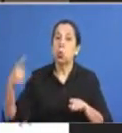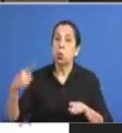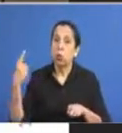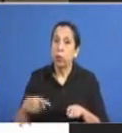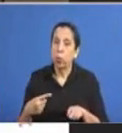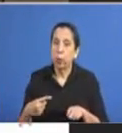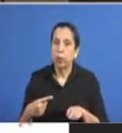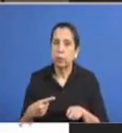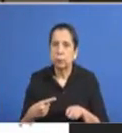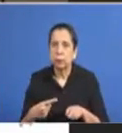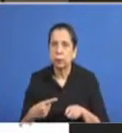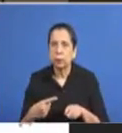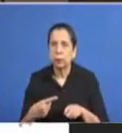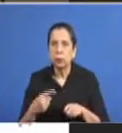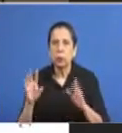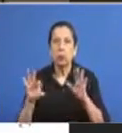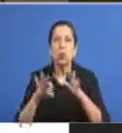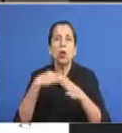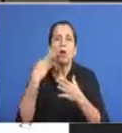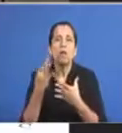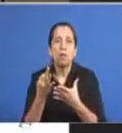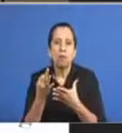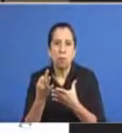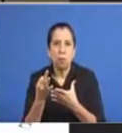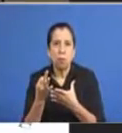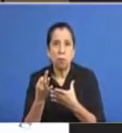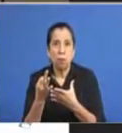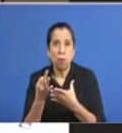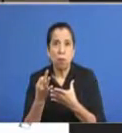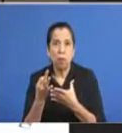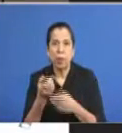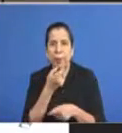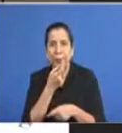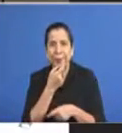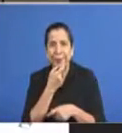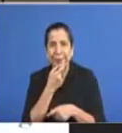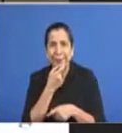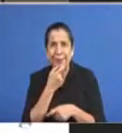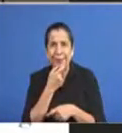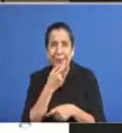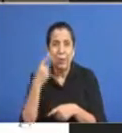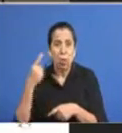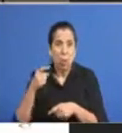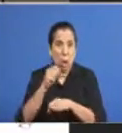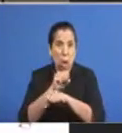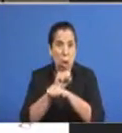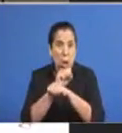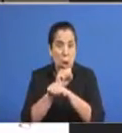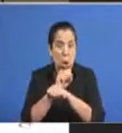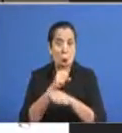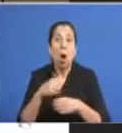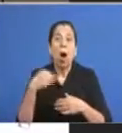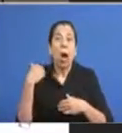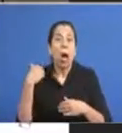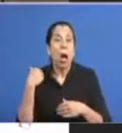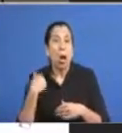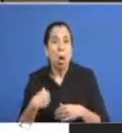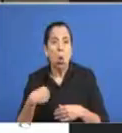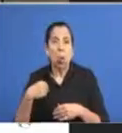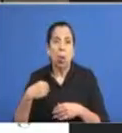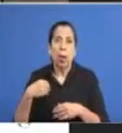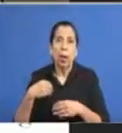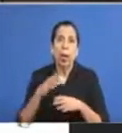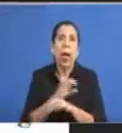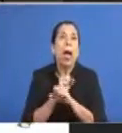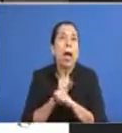digo de una forma chistosa, que nos obligan a los hombres cuando llegamos a la casa, a la esposa nos obligan y nos meten